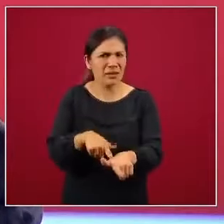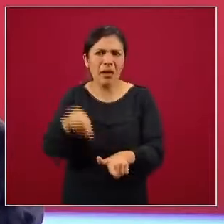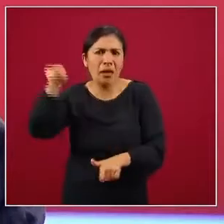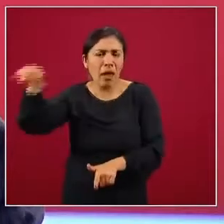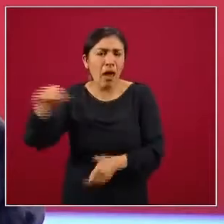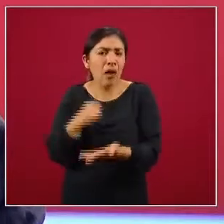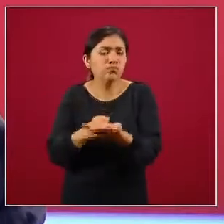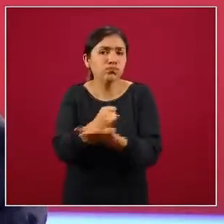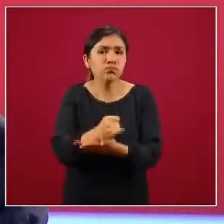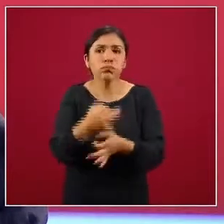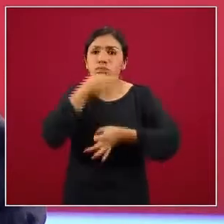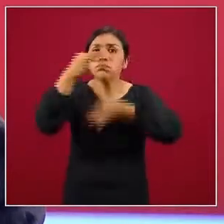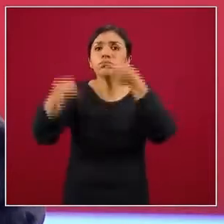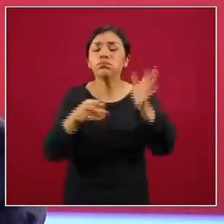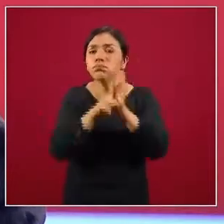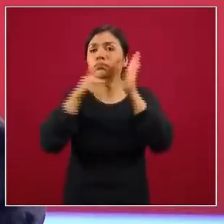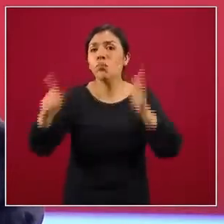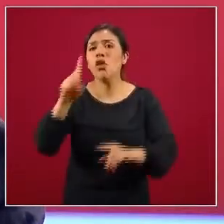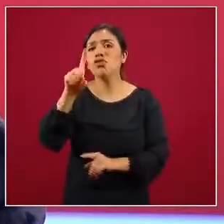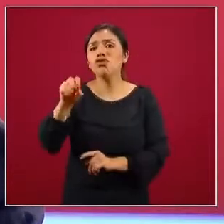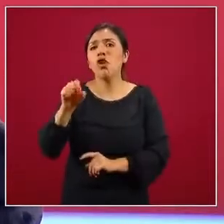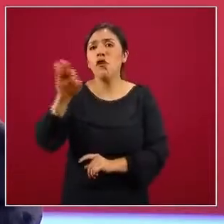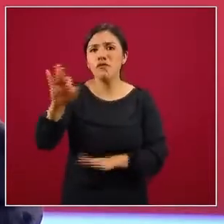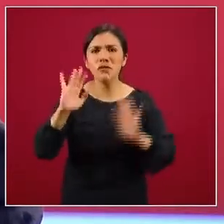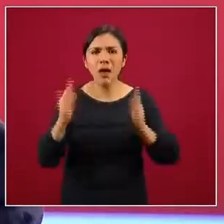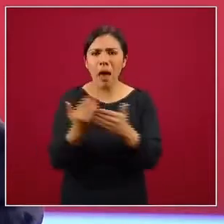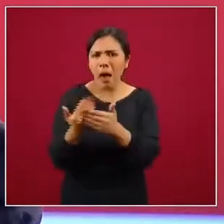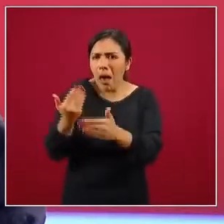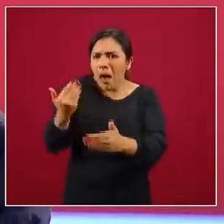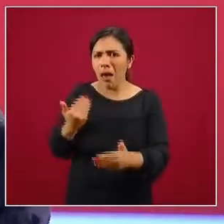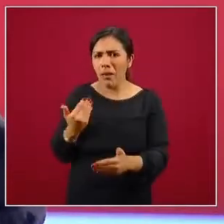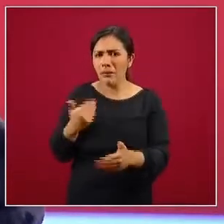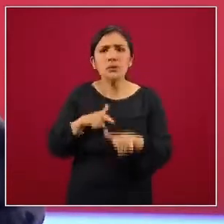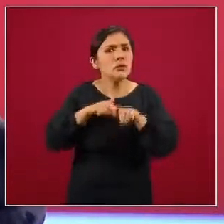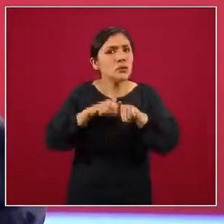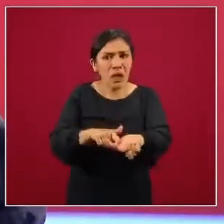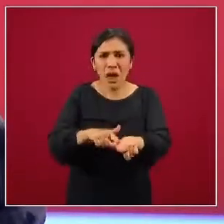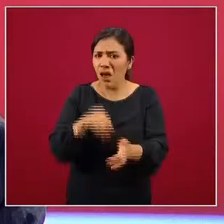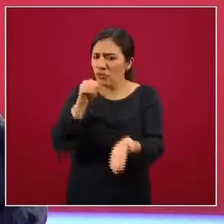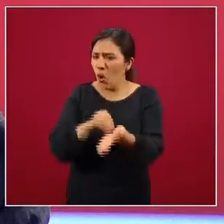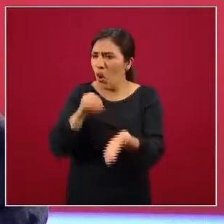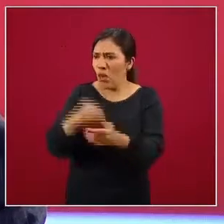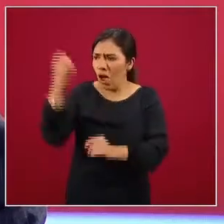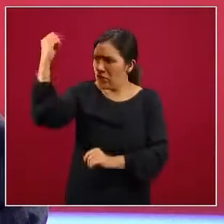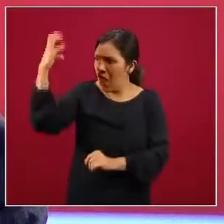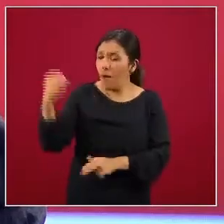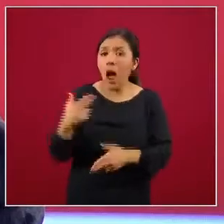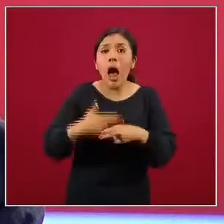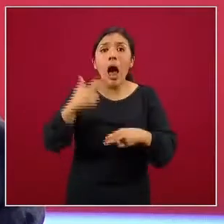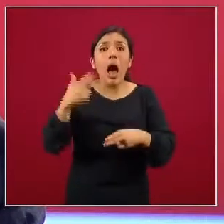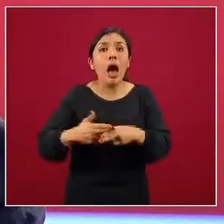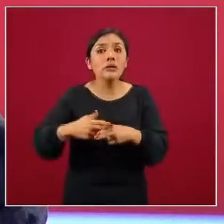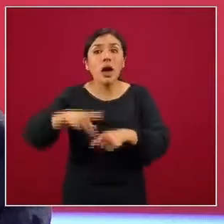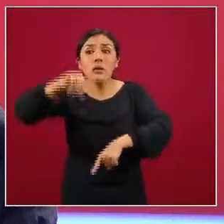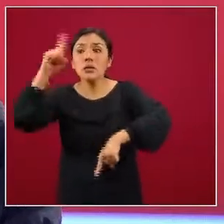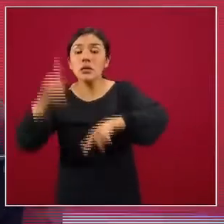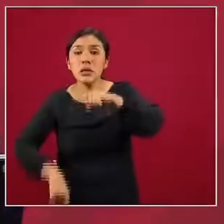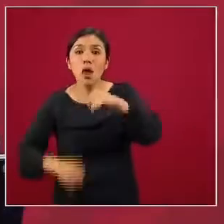una disposición que se publicó en el Diario Oficial de la Federación y sigue vigente hasta que no sea revocado.